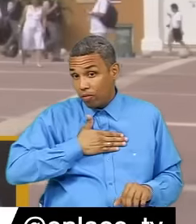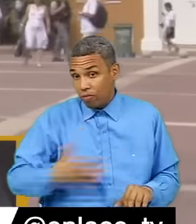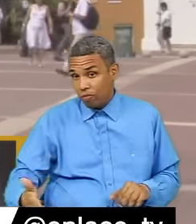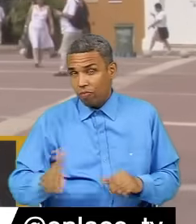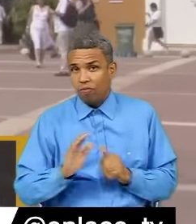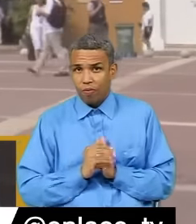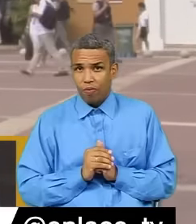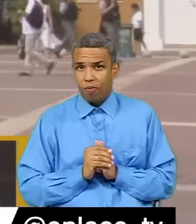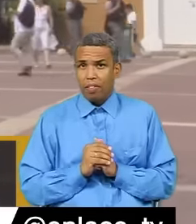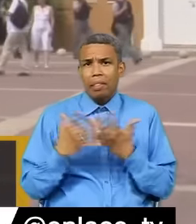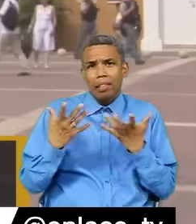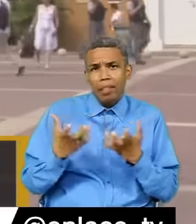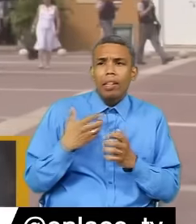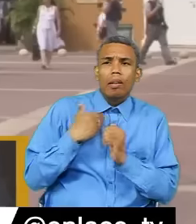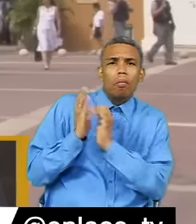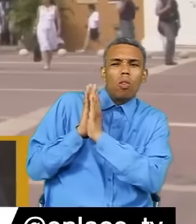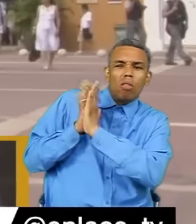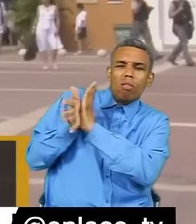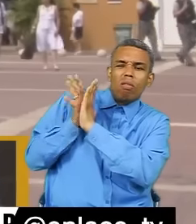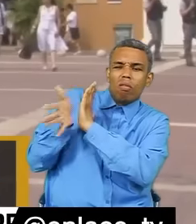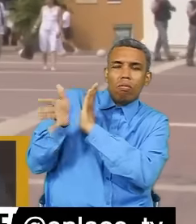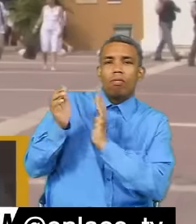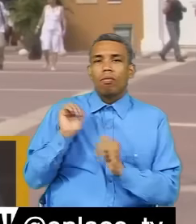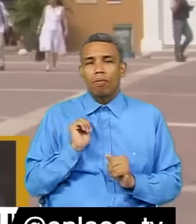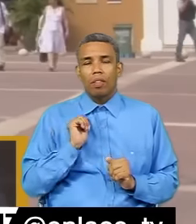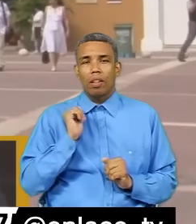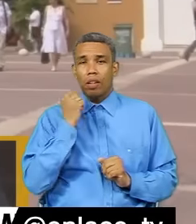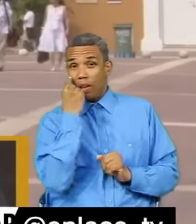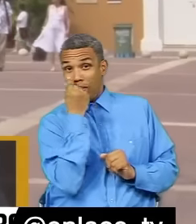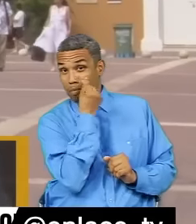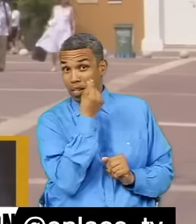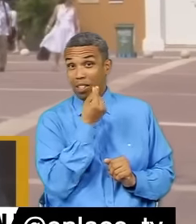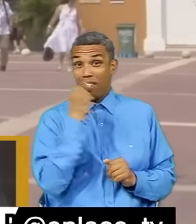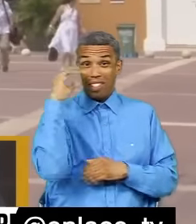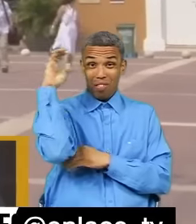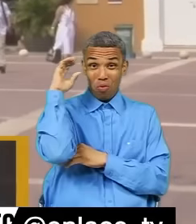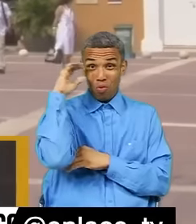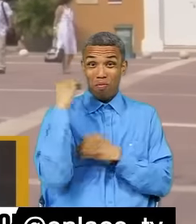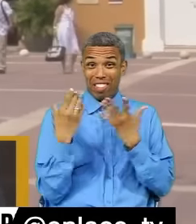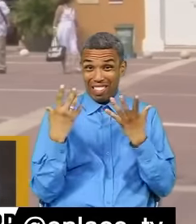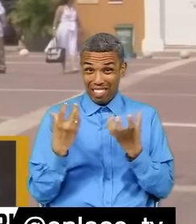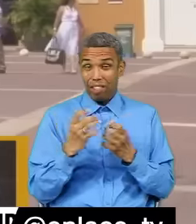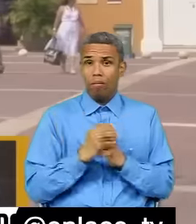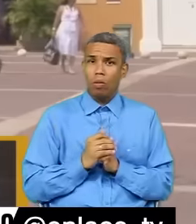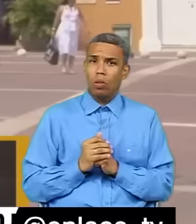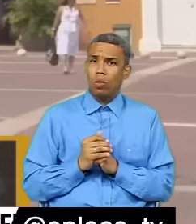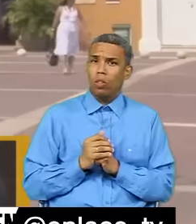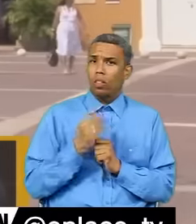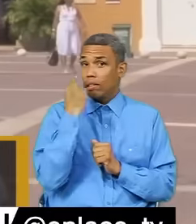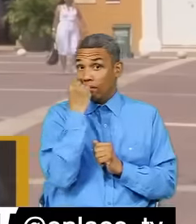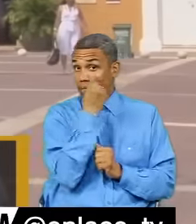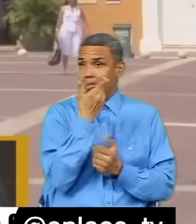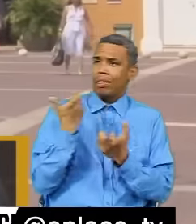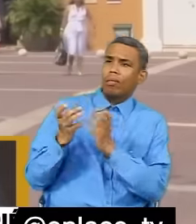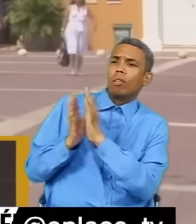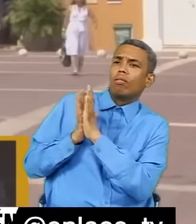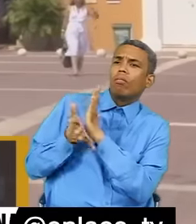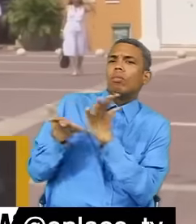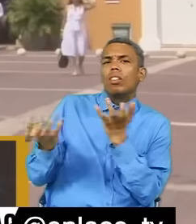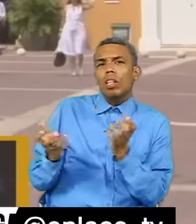para decirle al señor presidente que las víctimas tenemos que estar en esos escenarios para hacer esa sabiduría que se